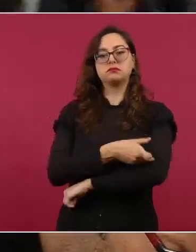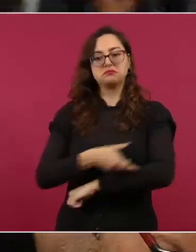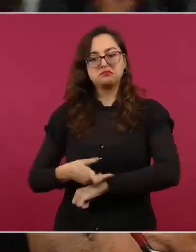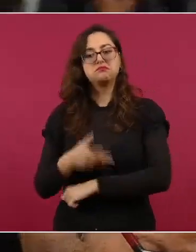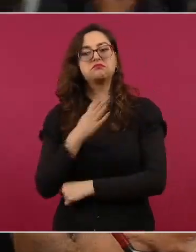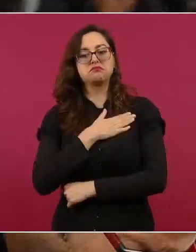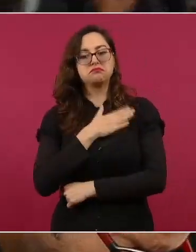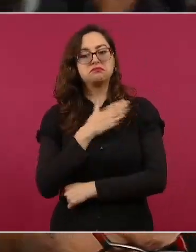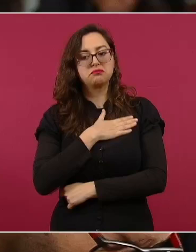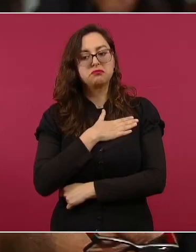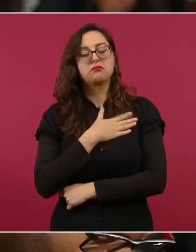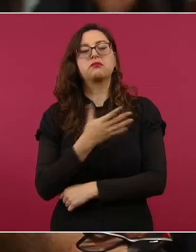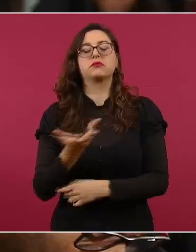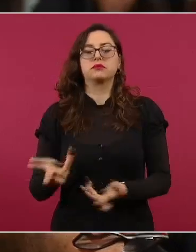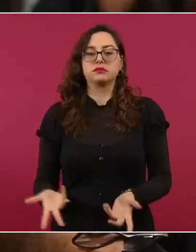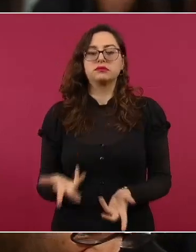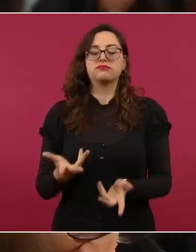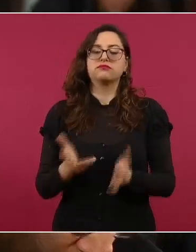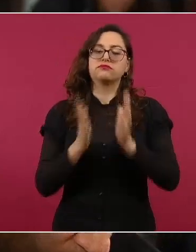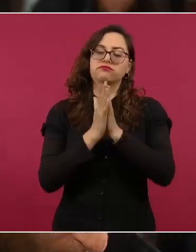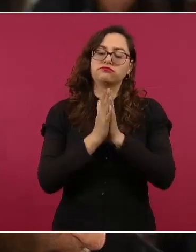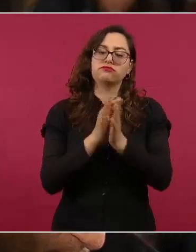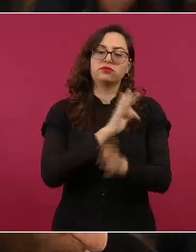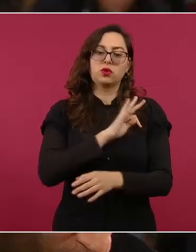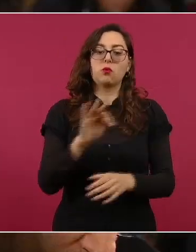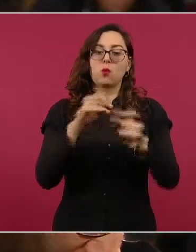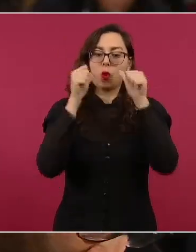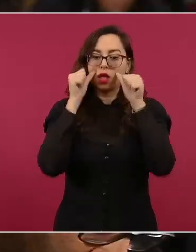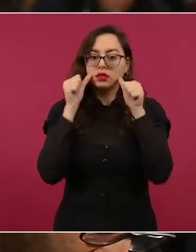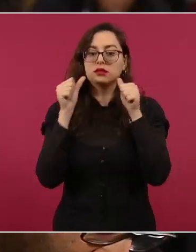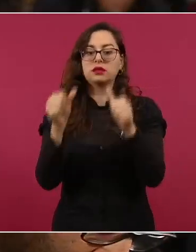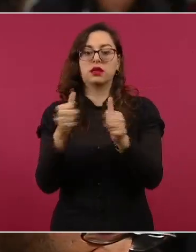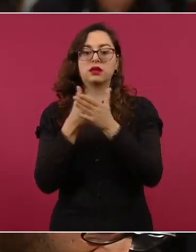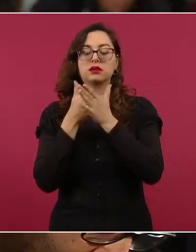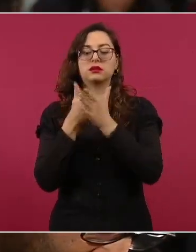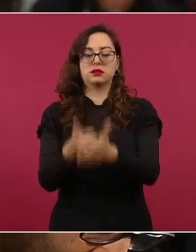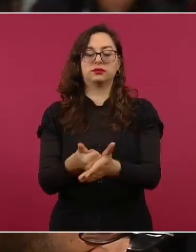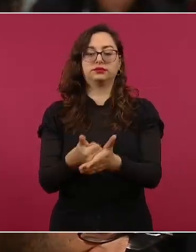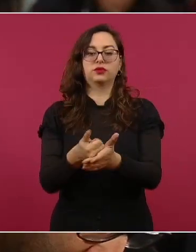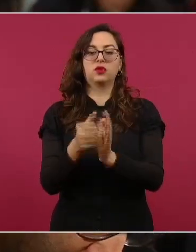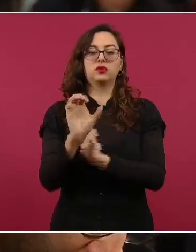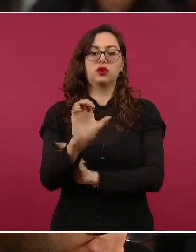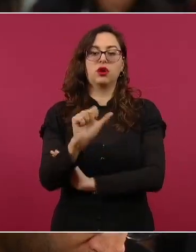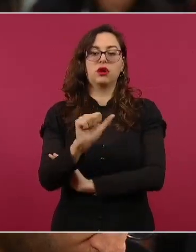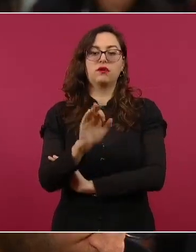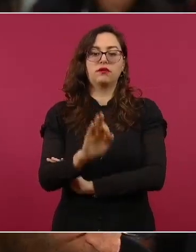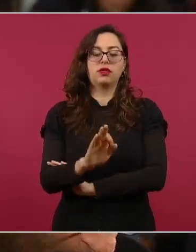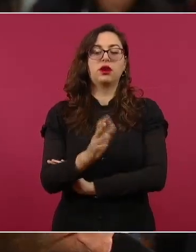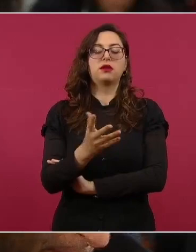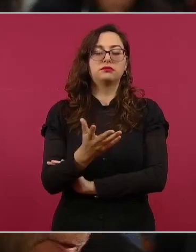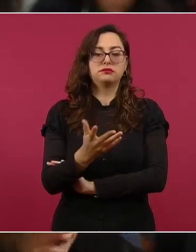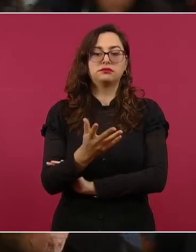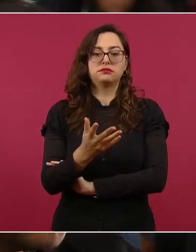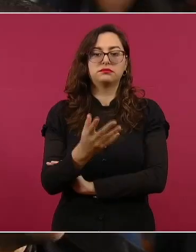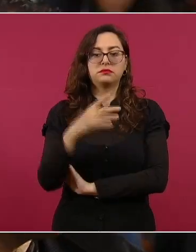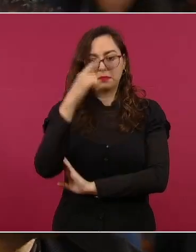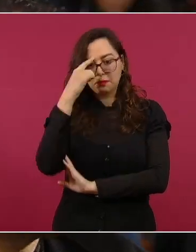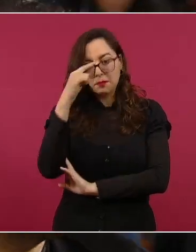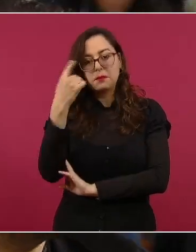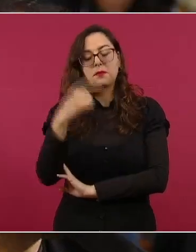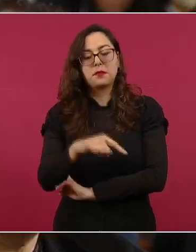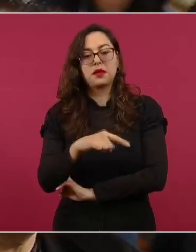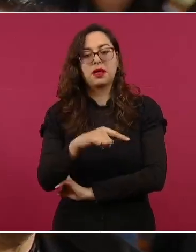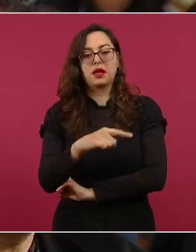que también le está pidiendo su intervención ante el Consejo de la Judicatura para que se le proporcione